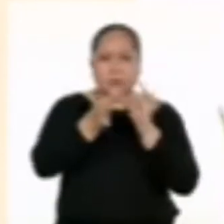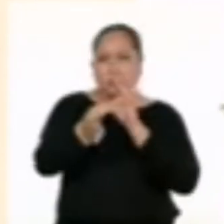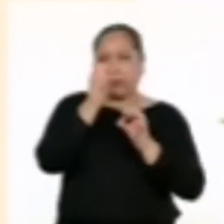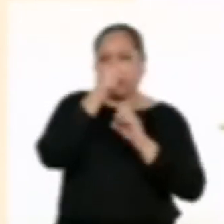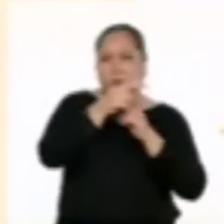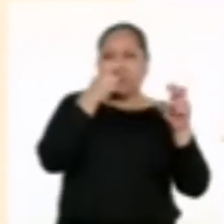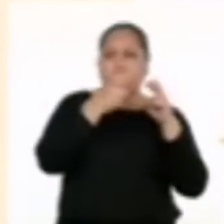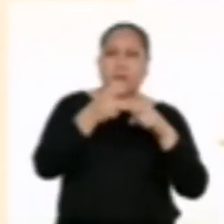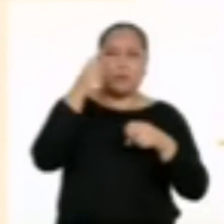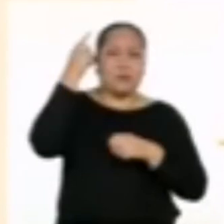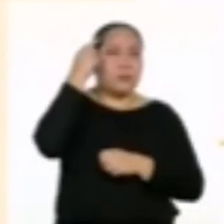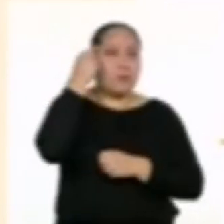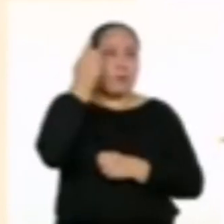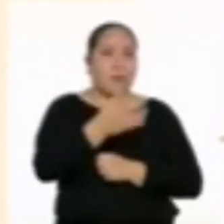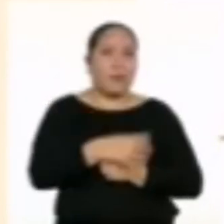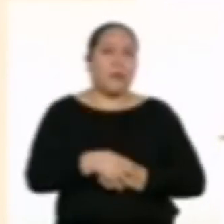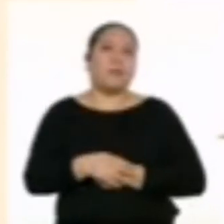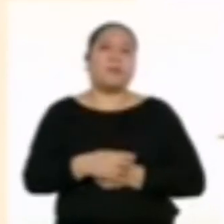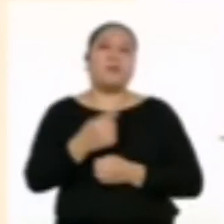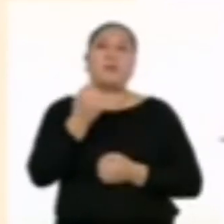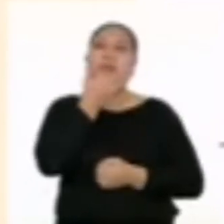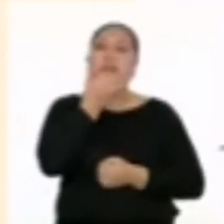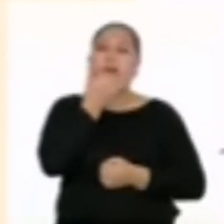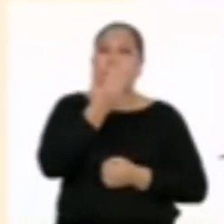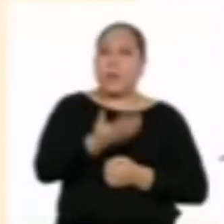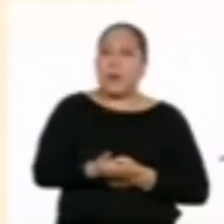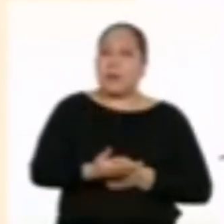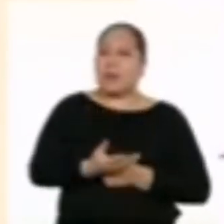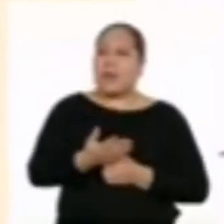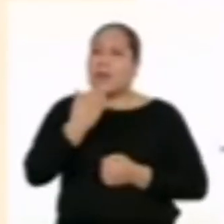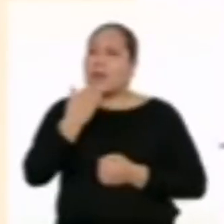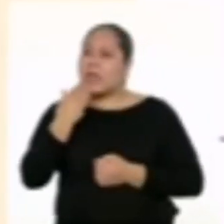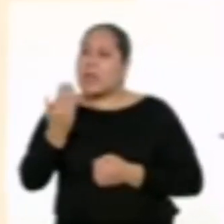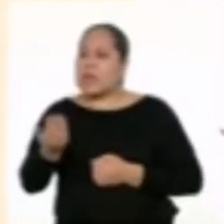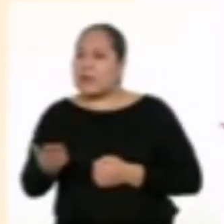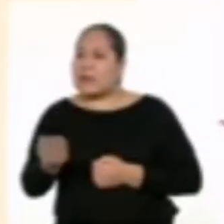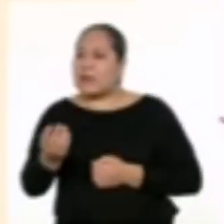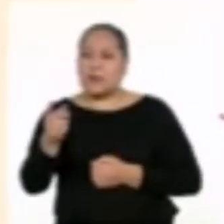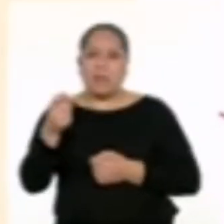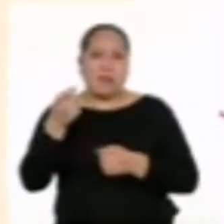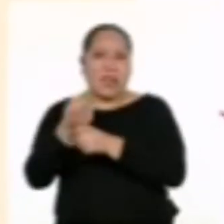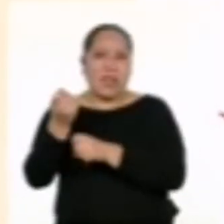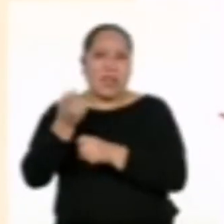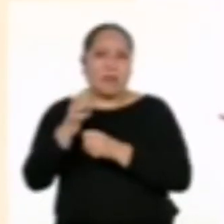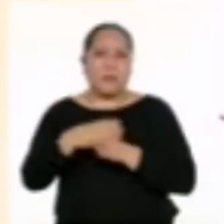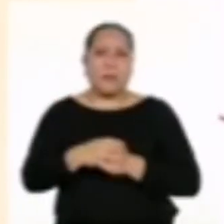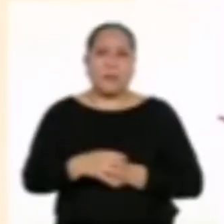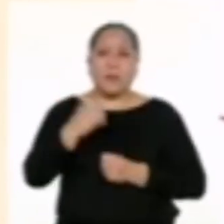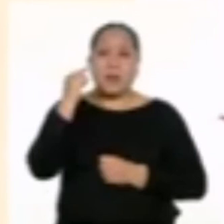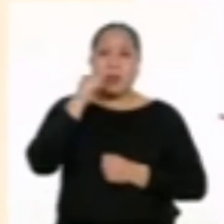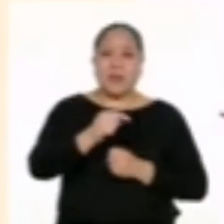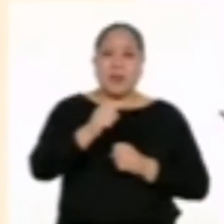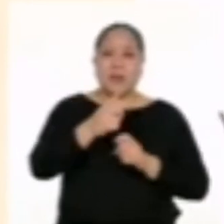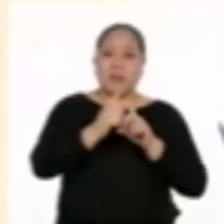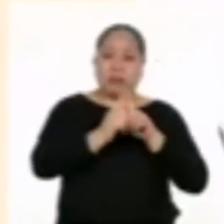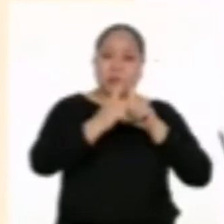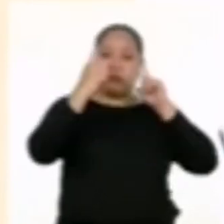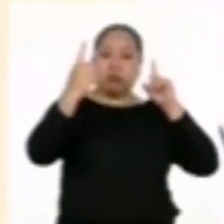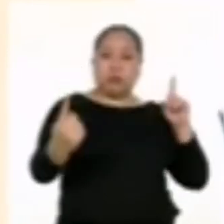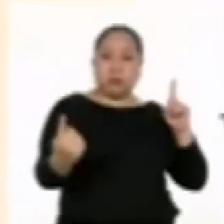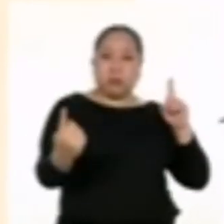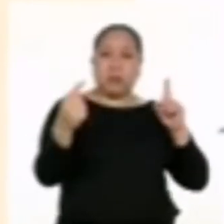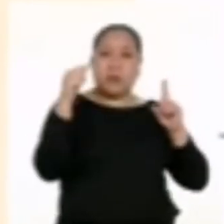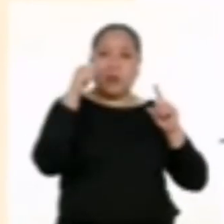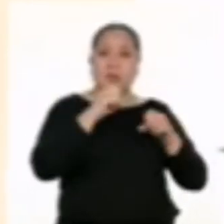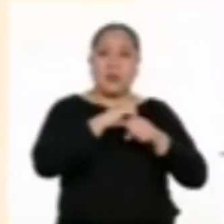problemática? Piensen en qué es lo que sucede y quiénes se ven afectados. Debido al contexto de distanciamiento social por